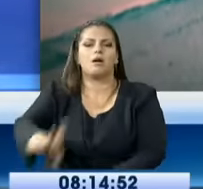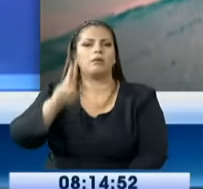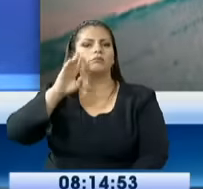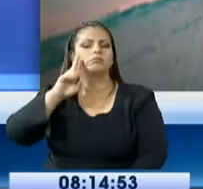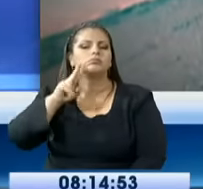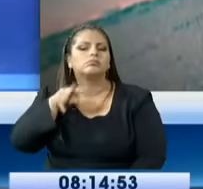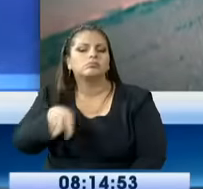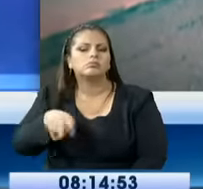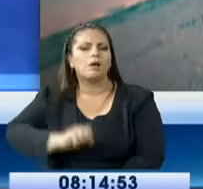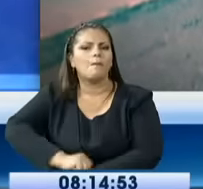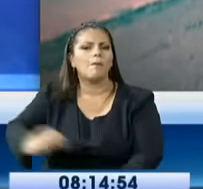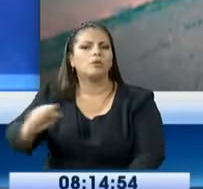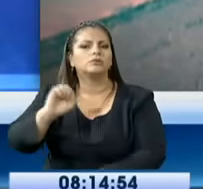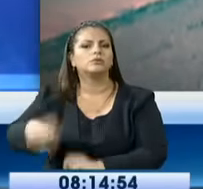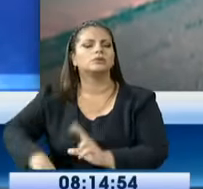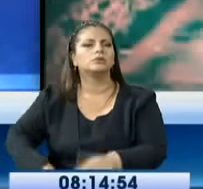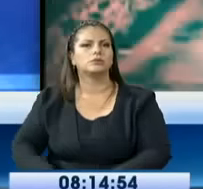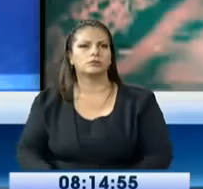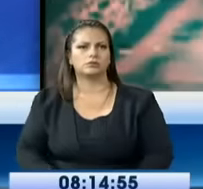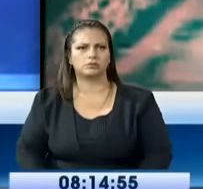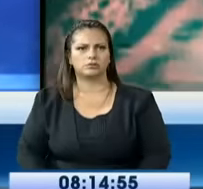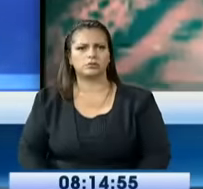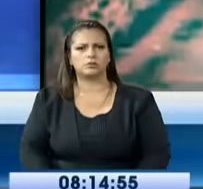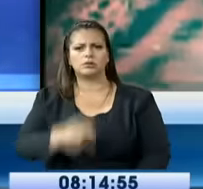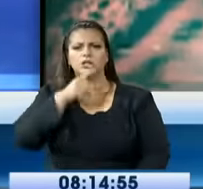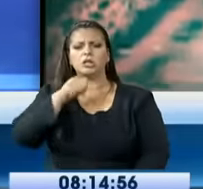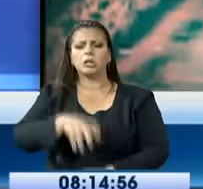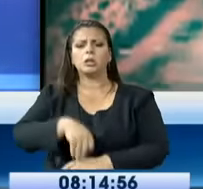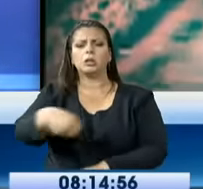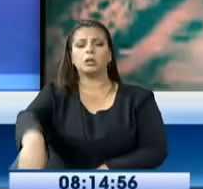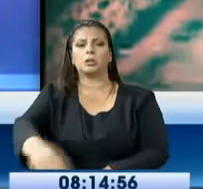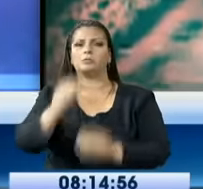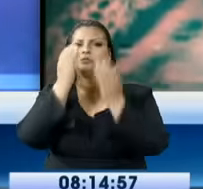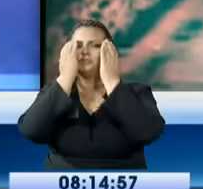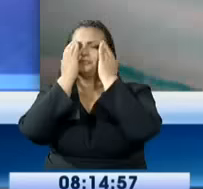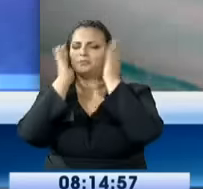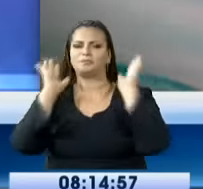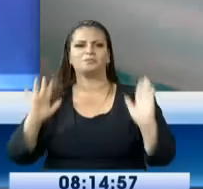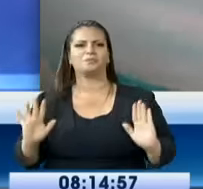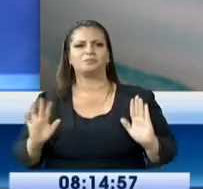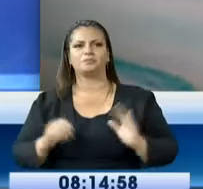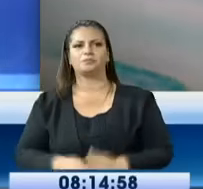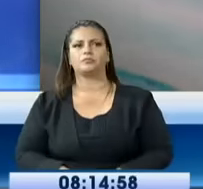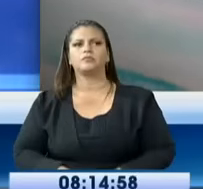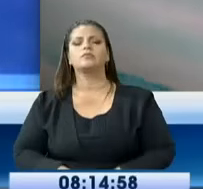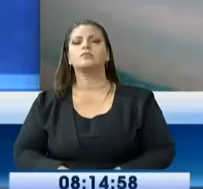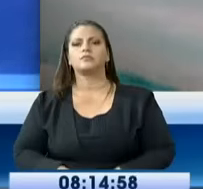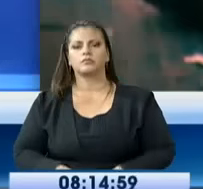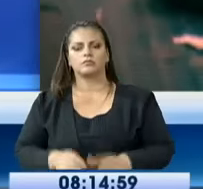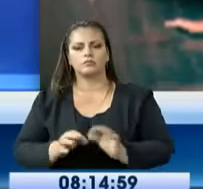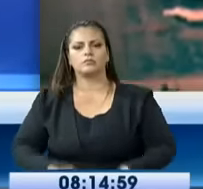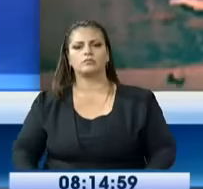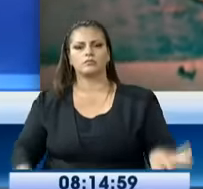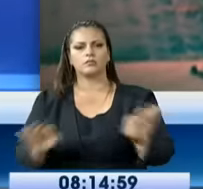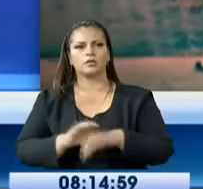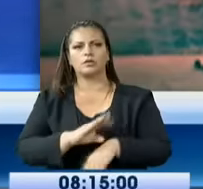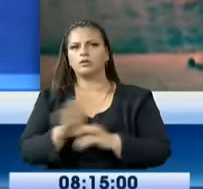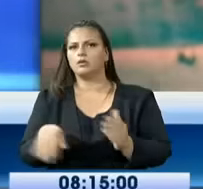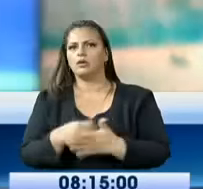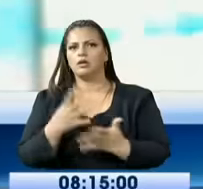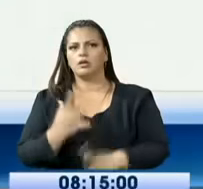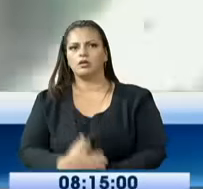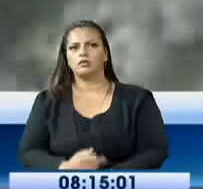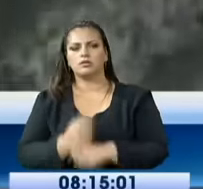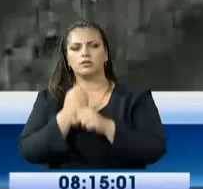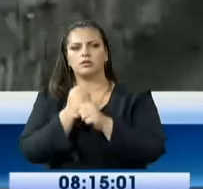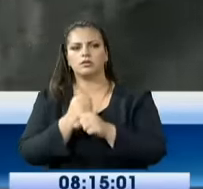es la gente? Se desconoce. Una persona llama porque ve la maleta abandonada en el lugar. Entonces, por seguridad hay que descartar cualquier tipo de evento adverso,